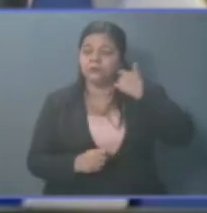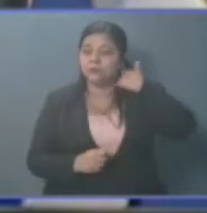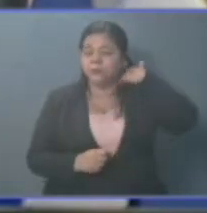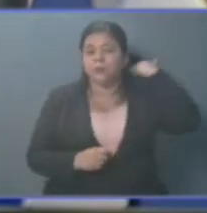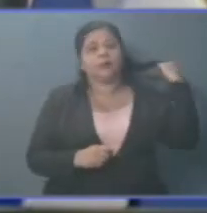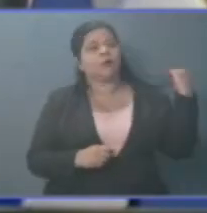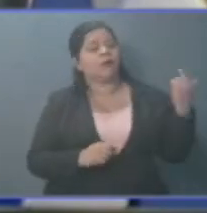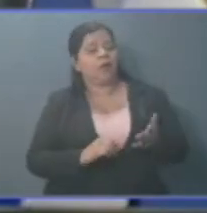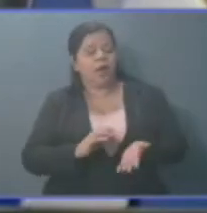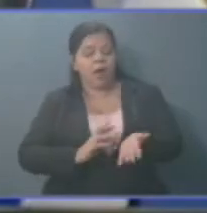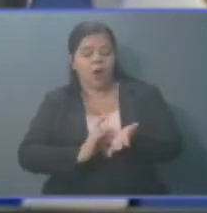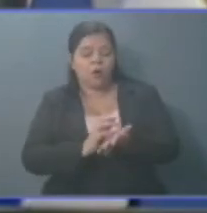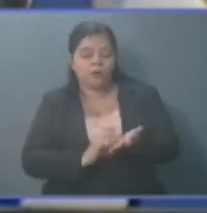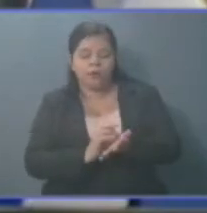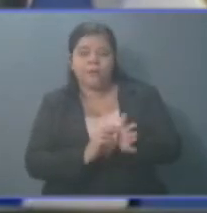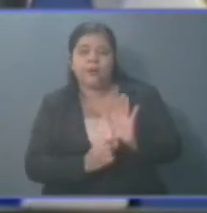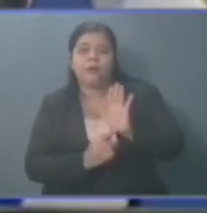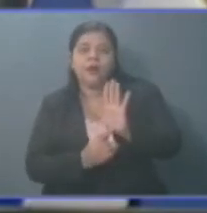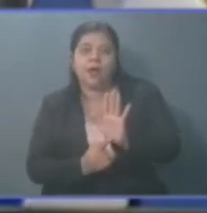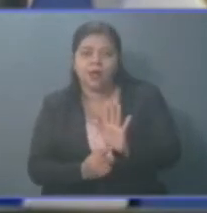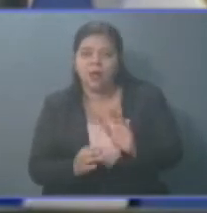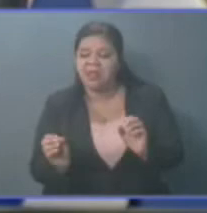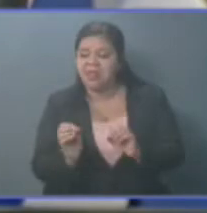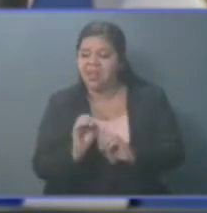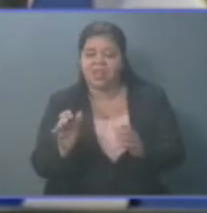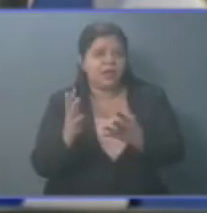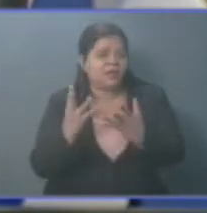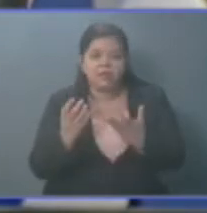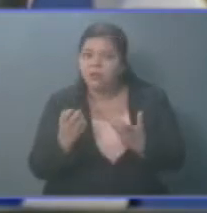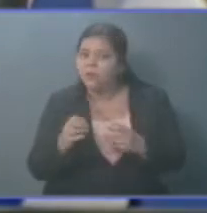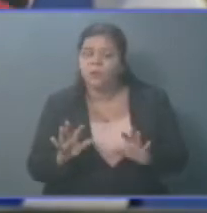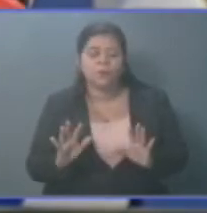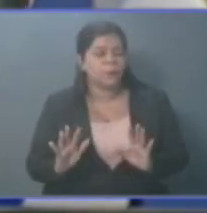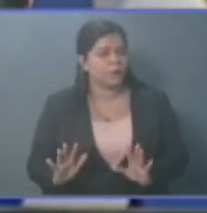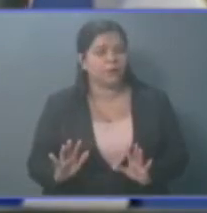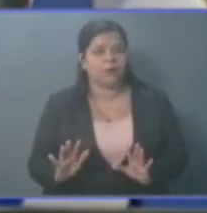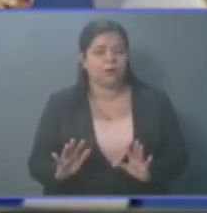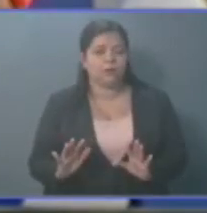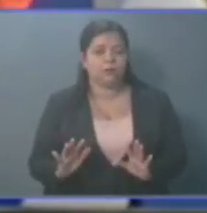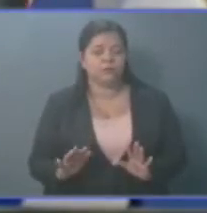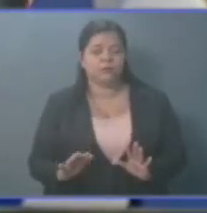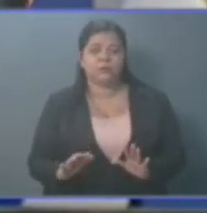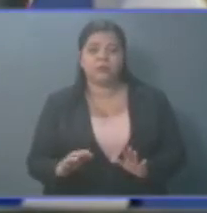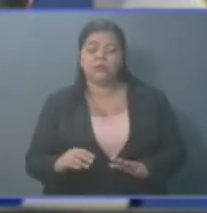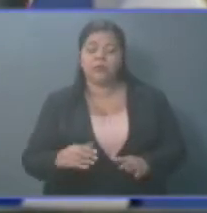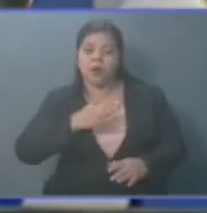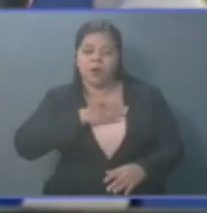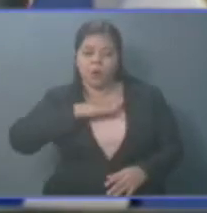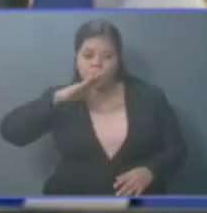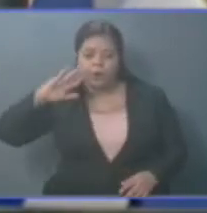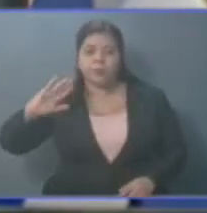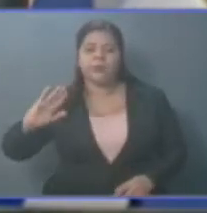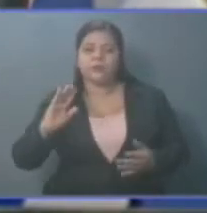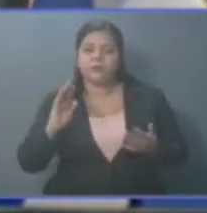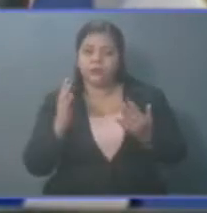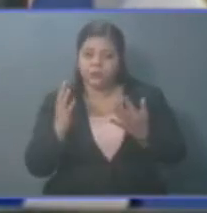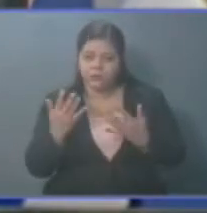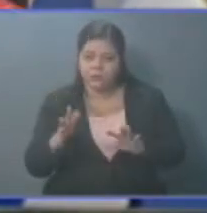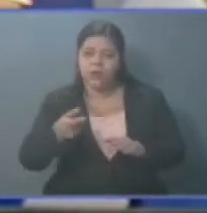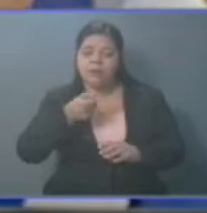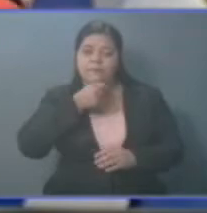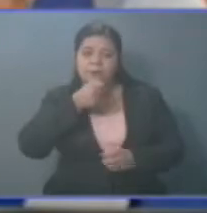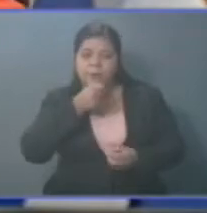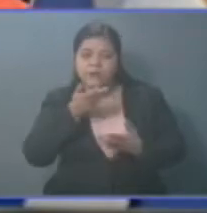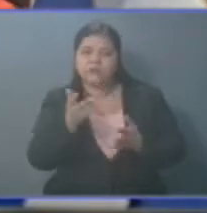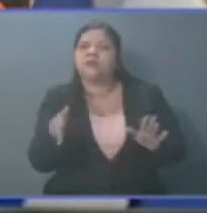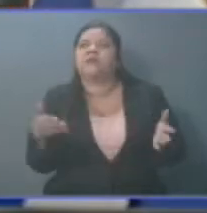rendición de cuentas, no quieren claridad en la especificación de los recursos, no quieren tener el compromiso de estar informando